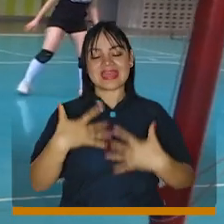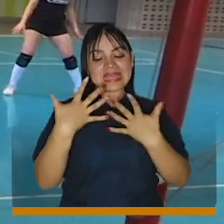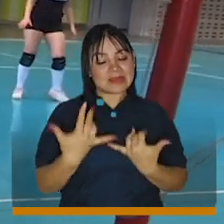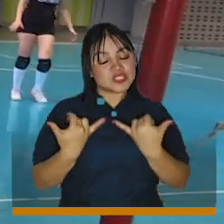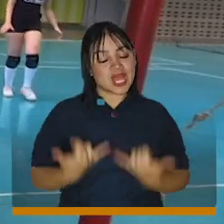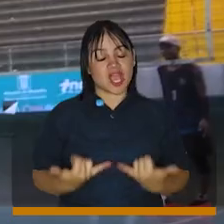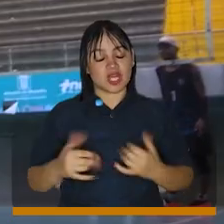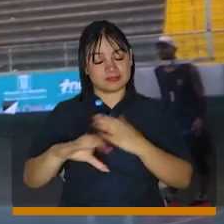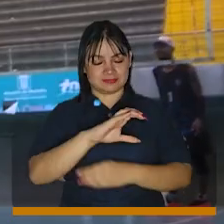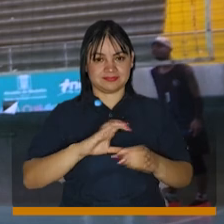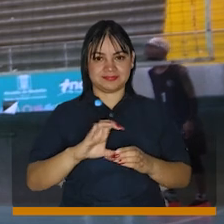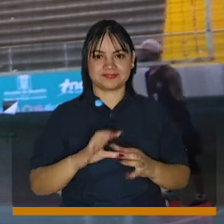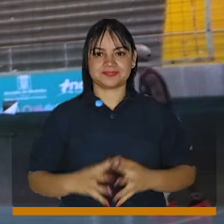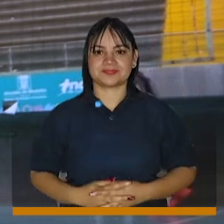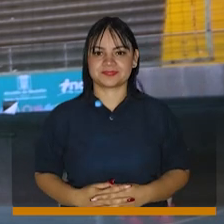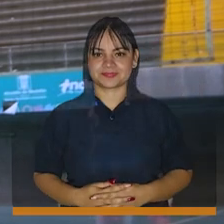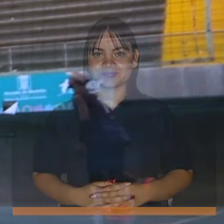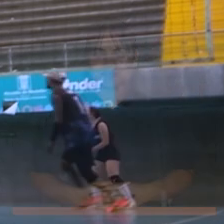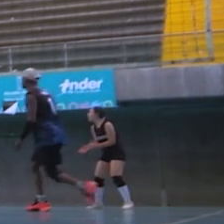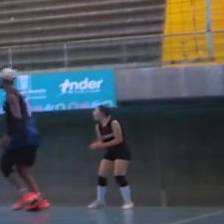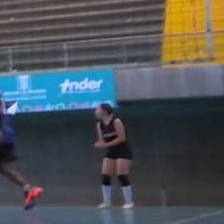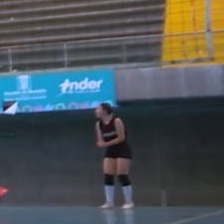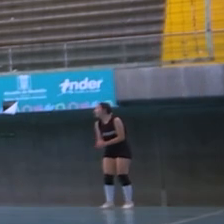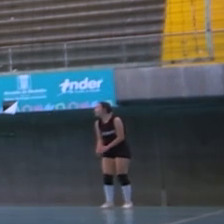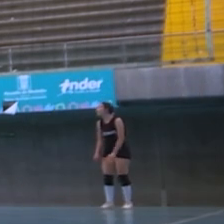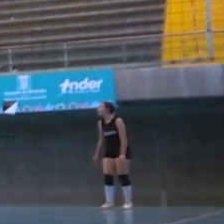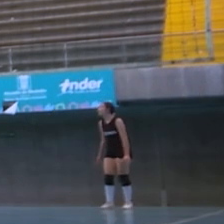queremos en nuestro territorio y en nuestra ciudad.